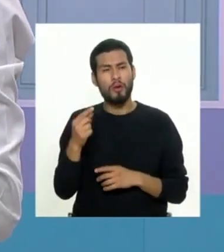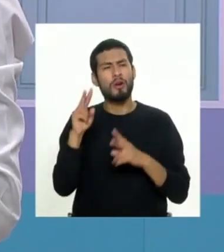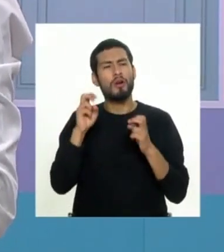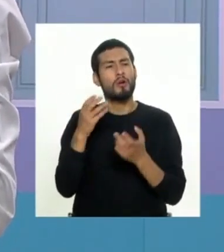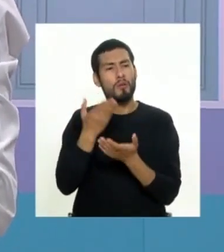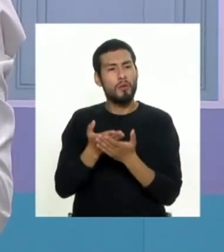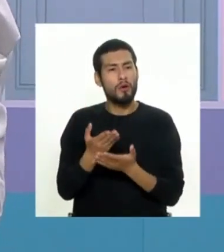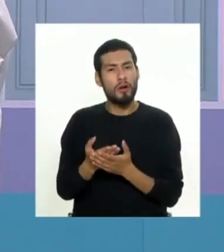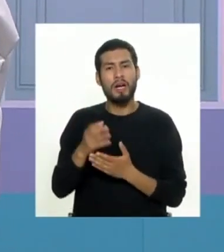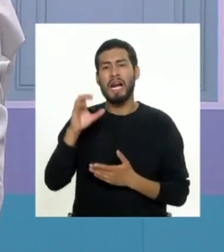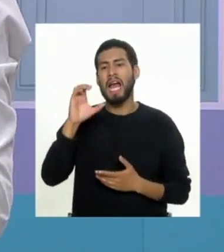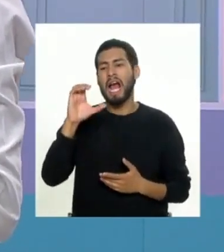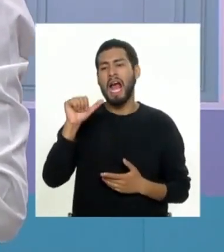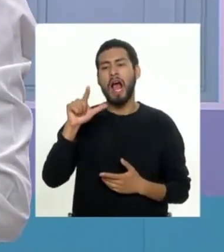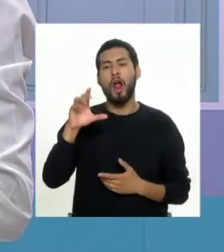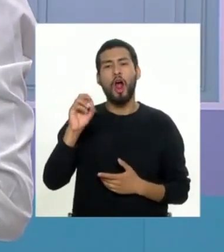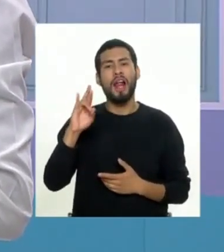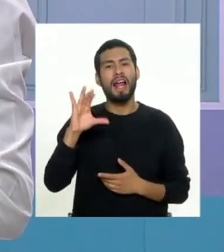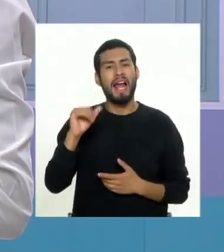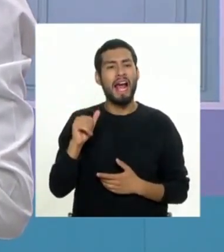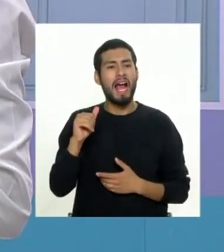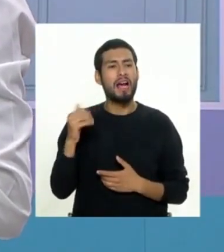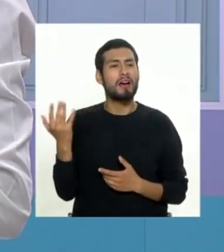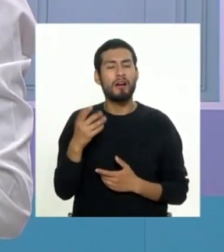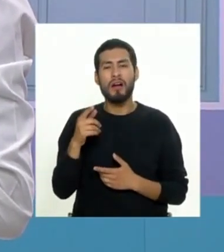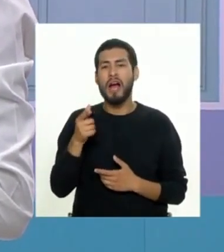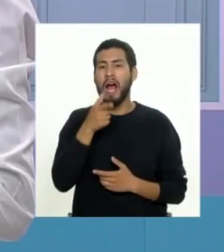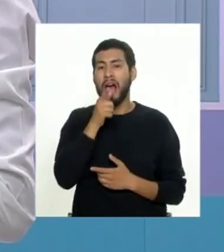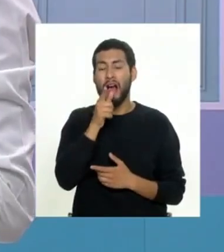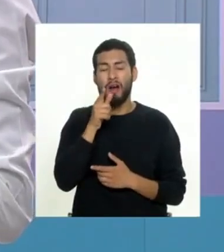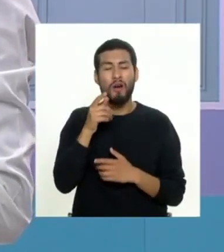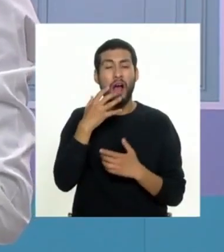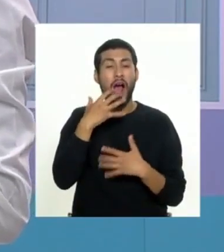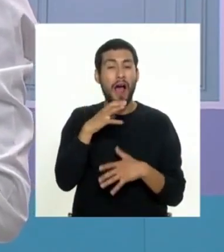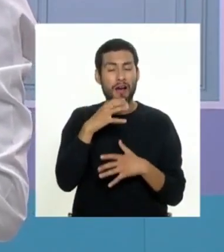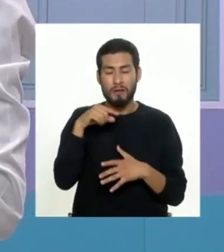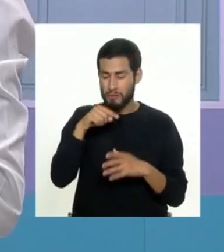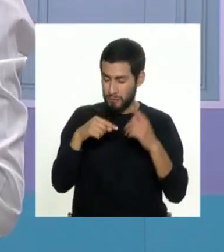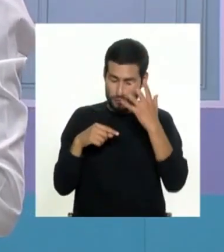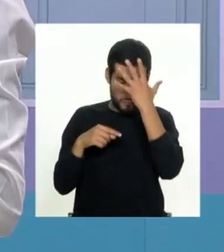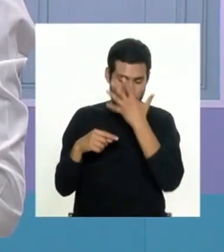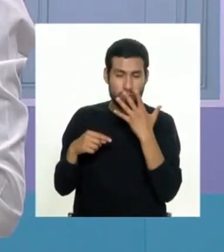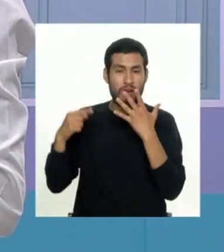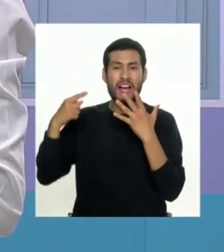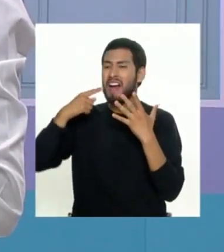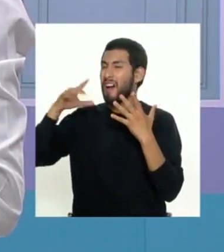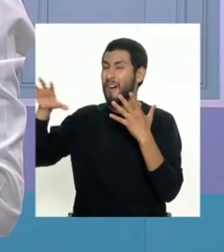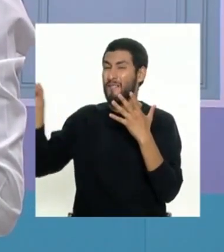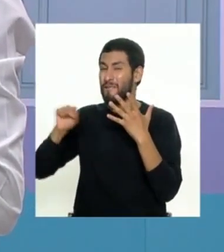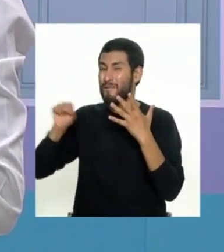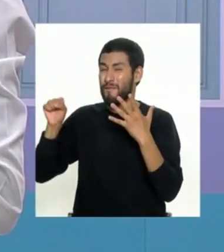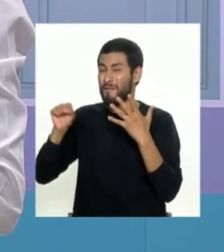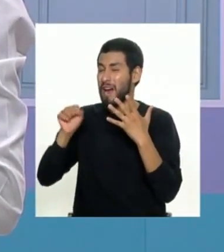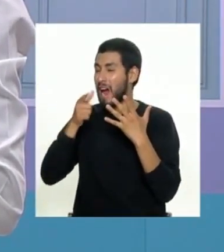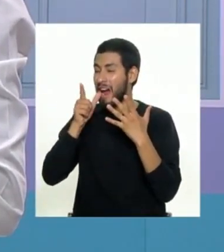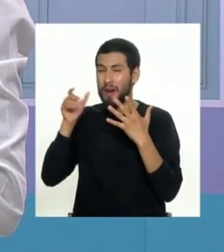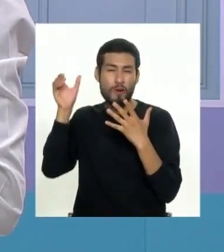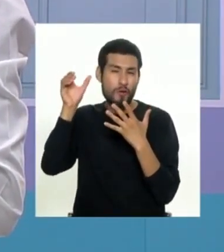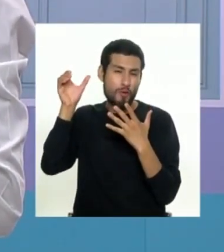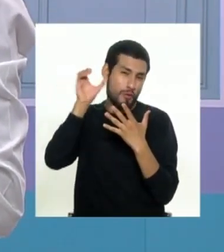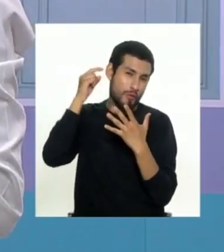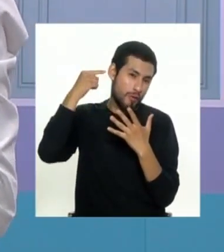prueba calórica, donde utilizamos agua helada e introducimos el agua en los oíditos del